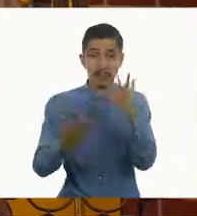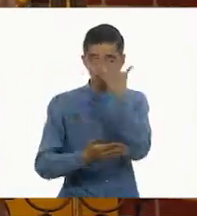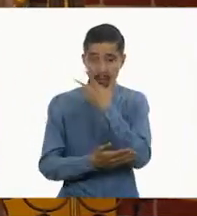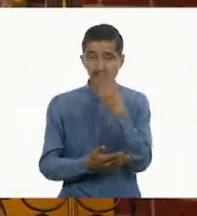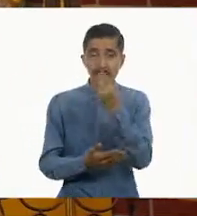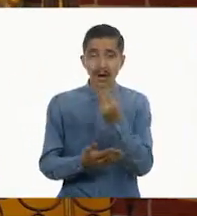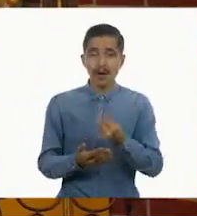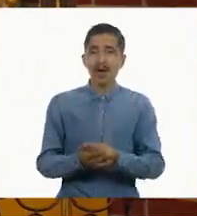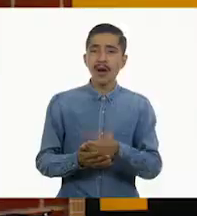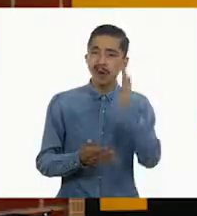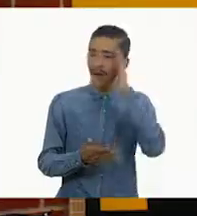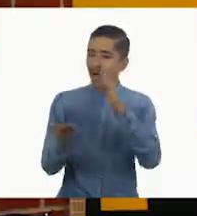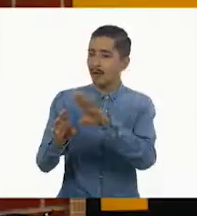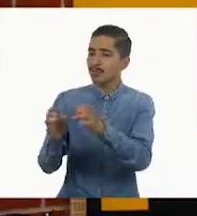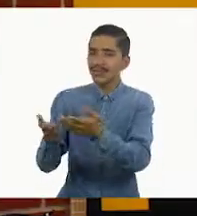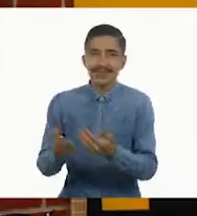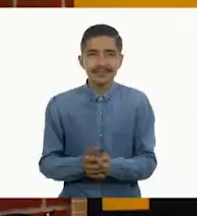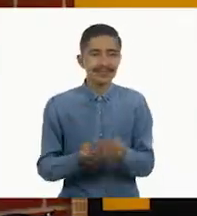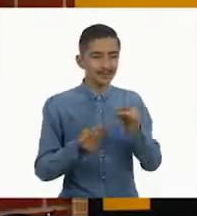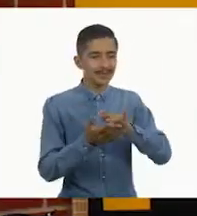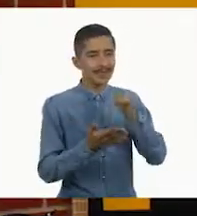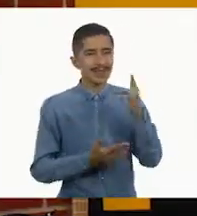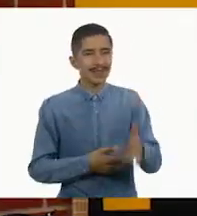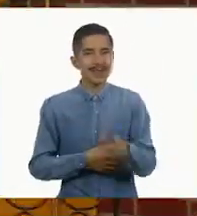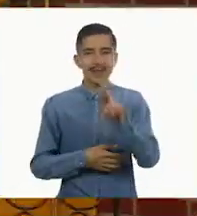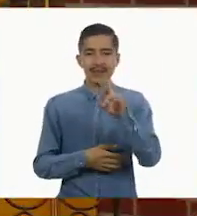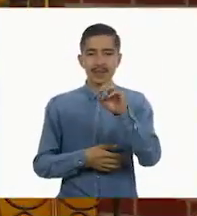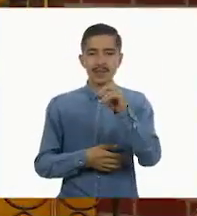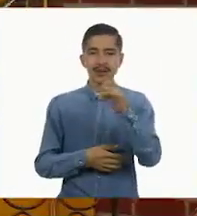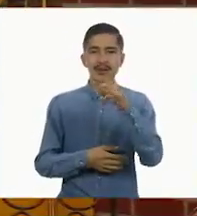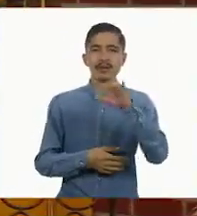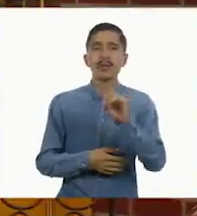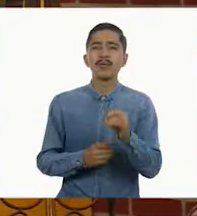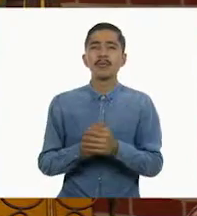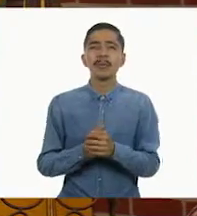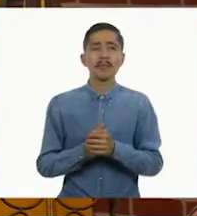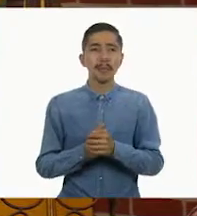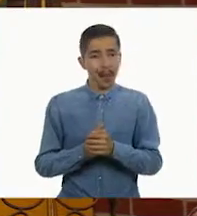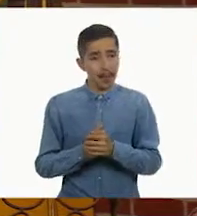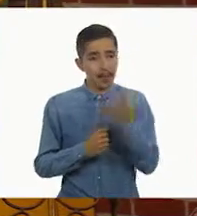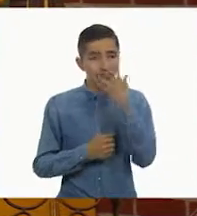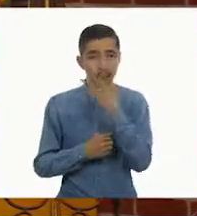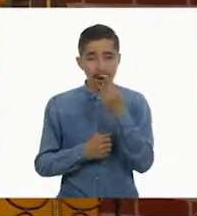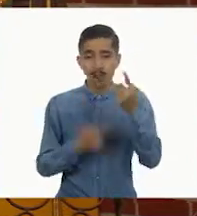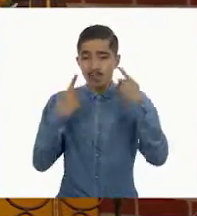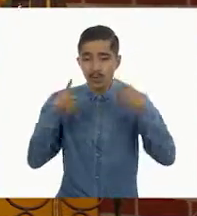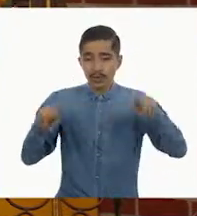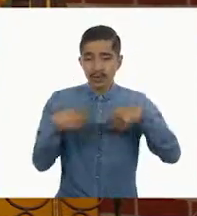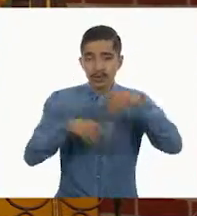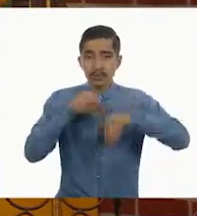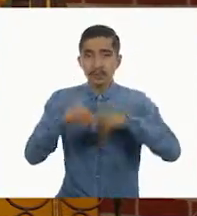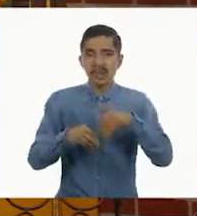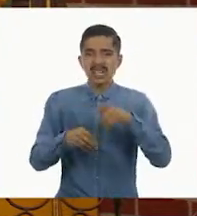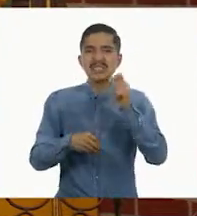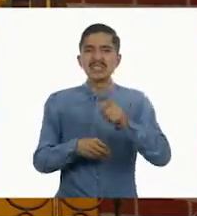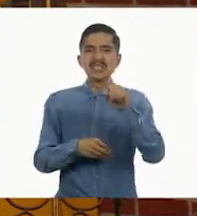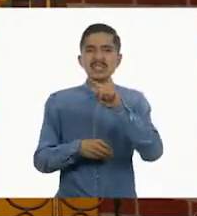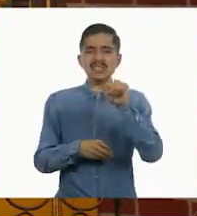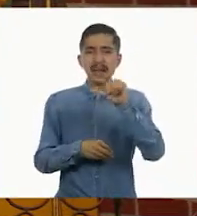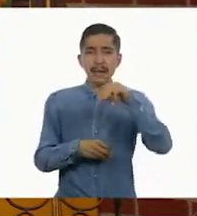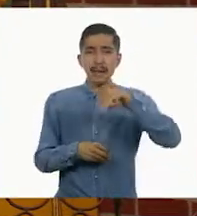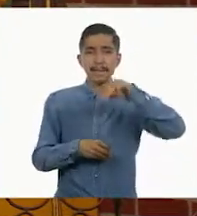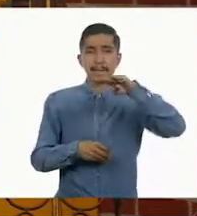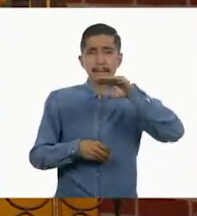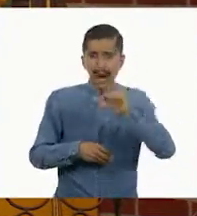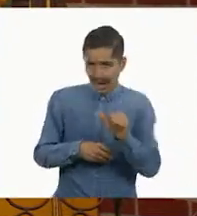Hola, Osvaldo, ¿cómo estás? Hola. Gracias, Hola. Rodrigo. Oigan, qué bonita música están haciendo. Eso es samba, ¿verdad? Sí.